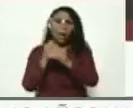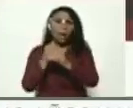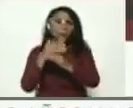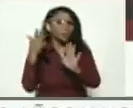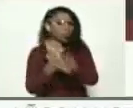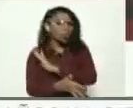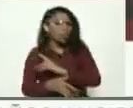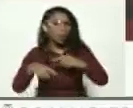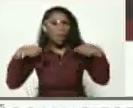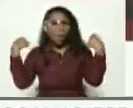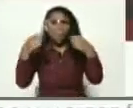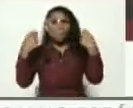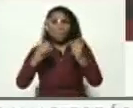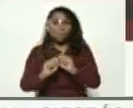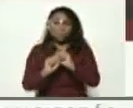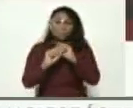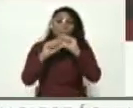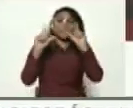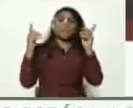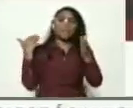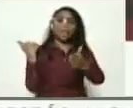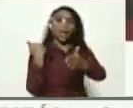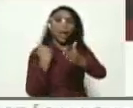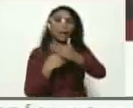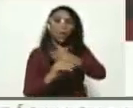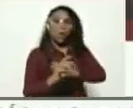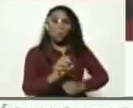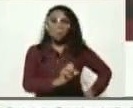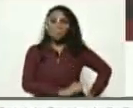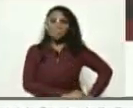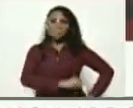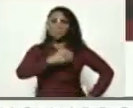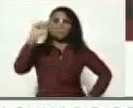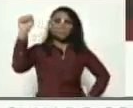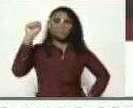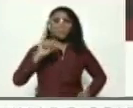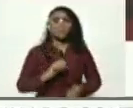De la campaña admirable salió como libertador.